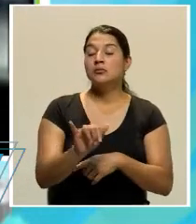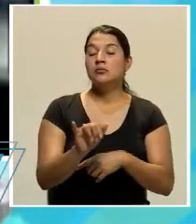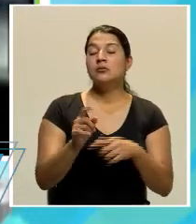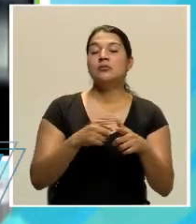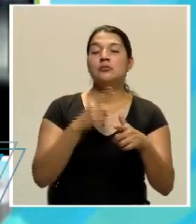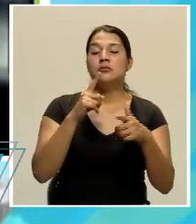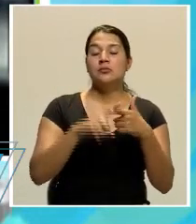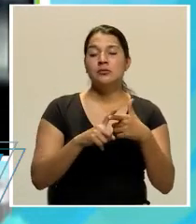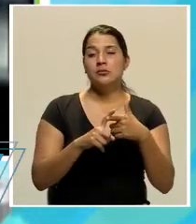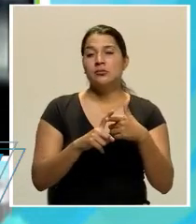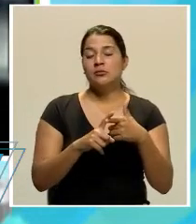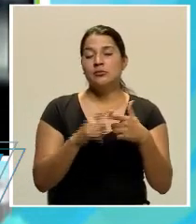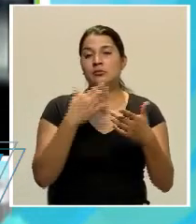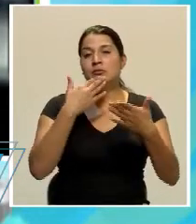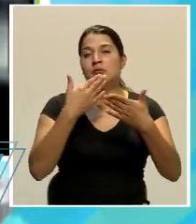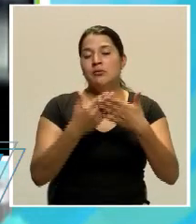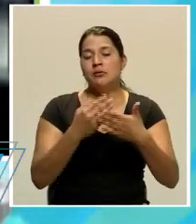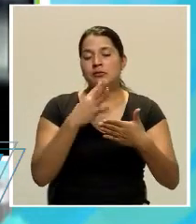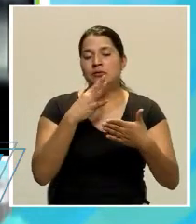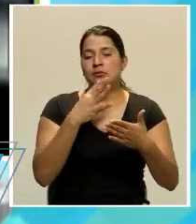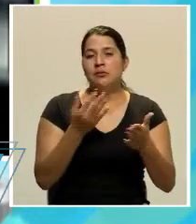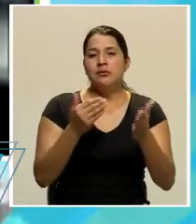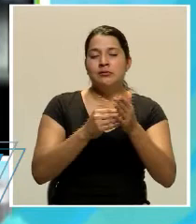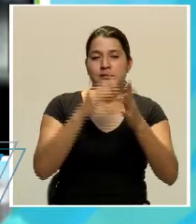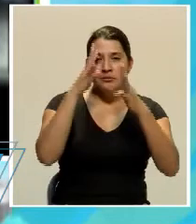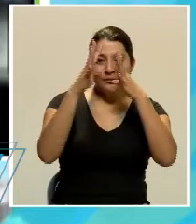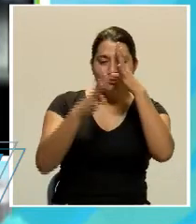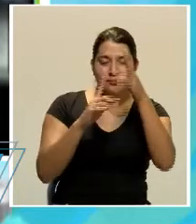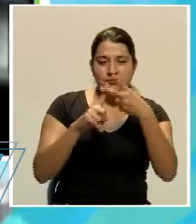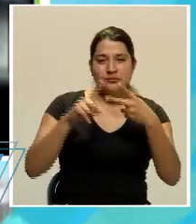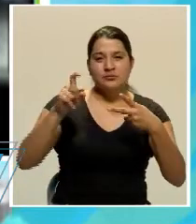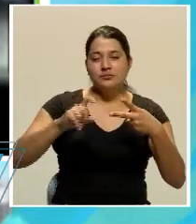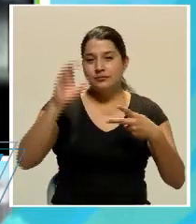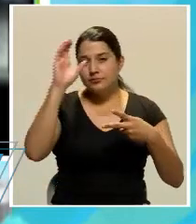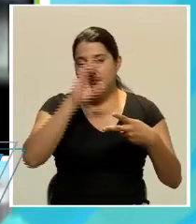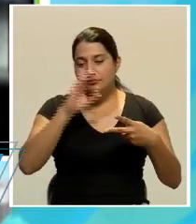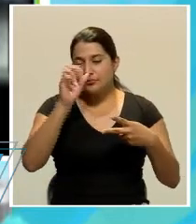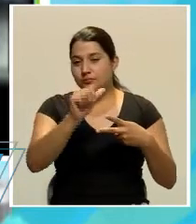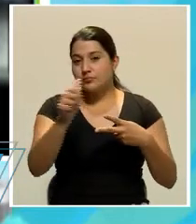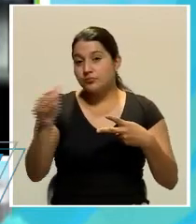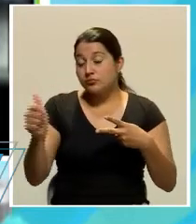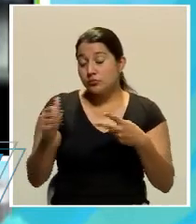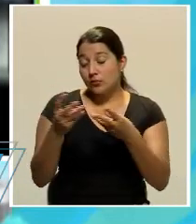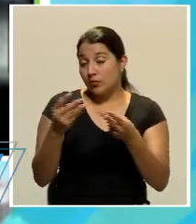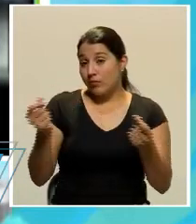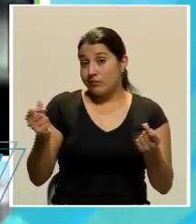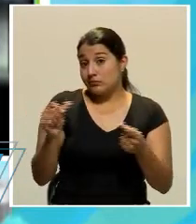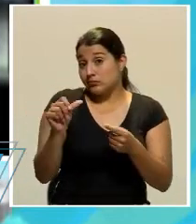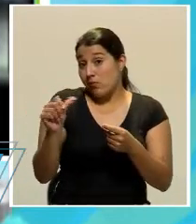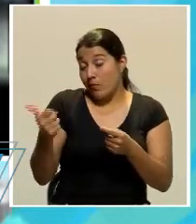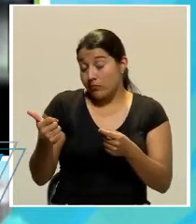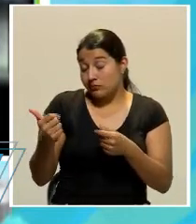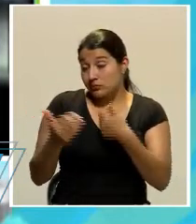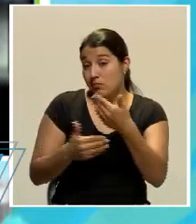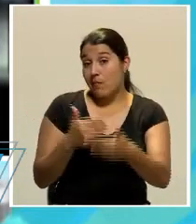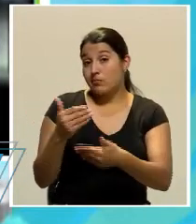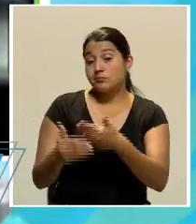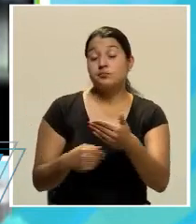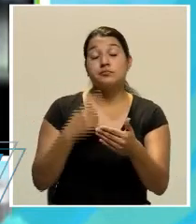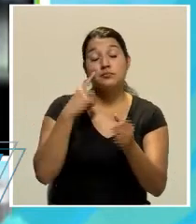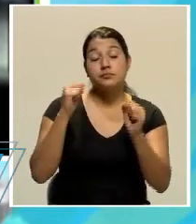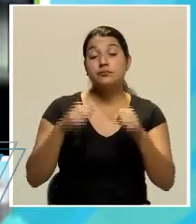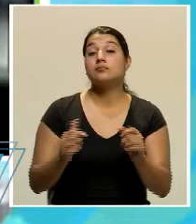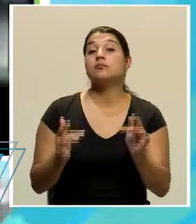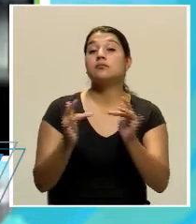Entonces, bueno, se habla de la reinvención, la necesidad de buscar otros canales, otros caminos para conectarlos con el